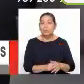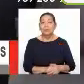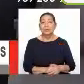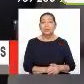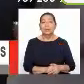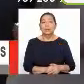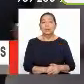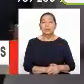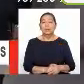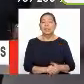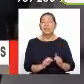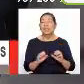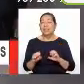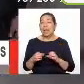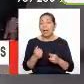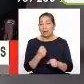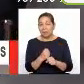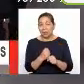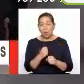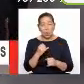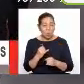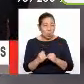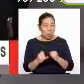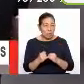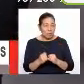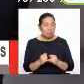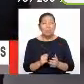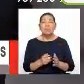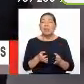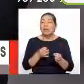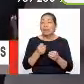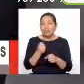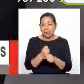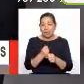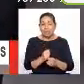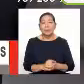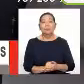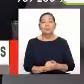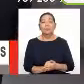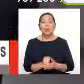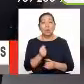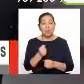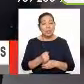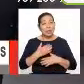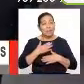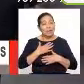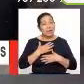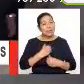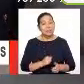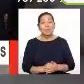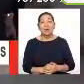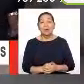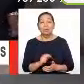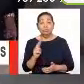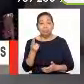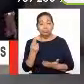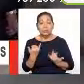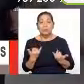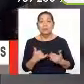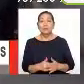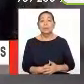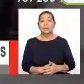de los hechos que se han realizado en los últimos días. Delito contra la vida, el cuerpo y la salud. Sicariato de...